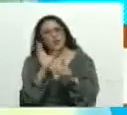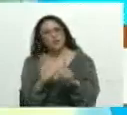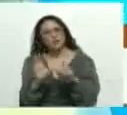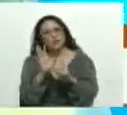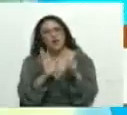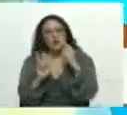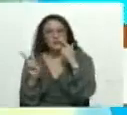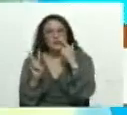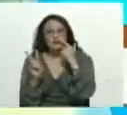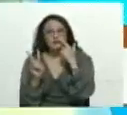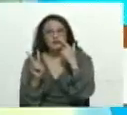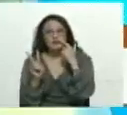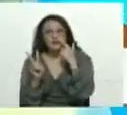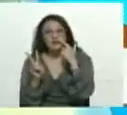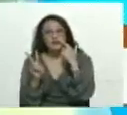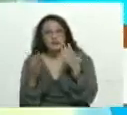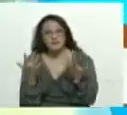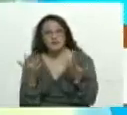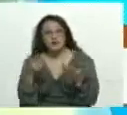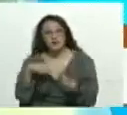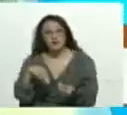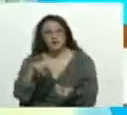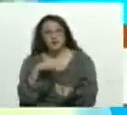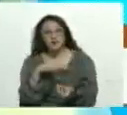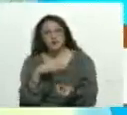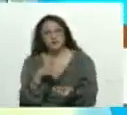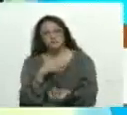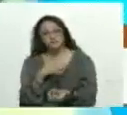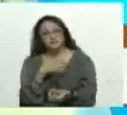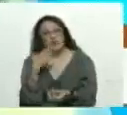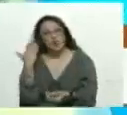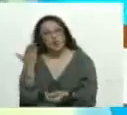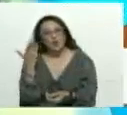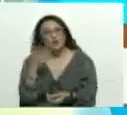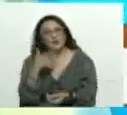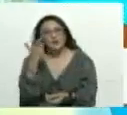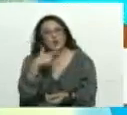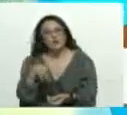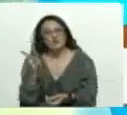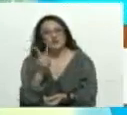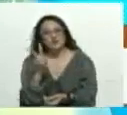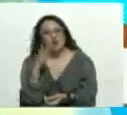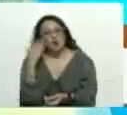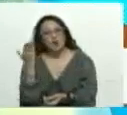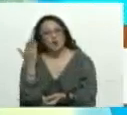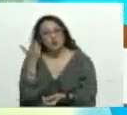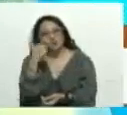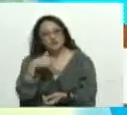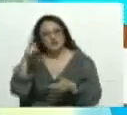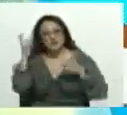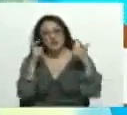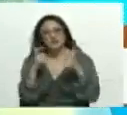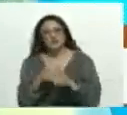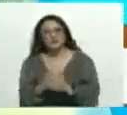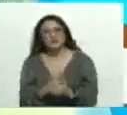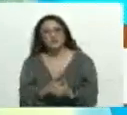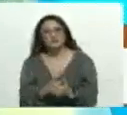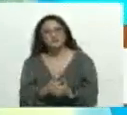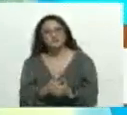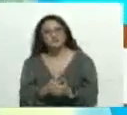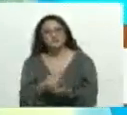es para que nos inhibamos de sentir orgullo de ser venezolano y orgullo de ser chavista y